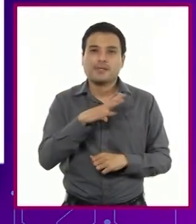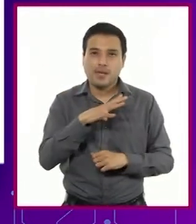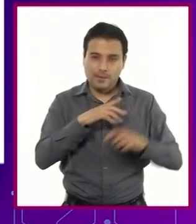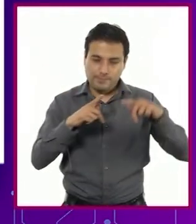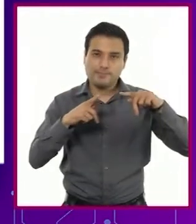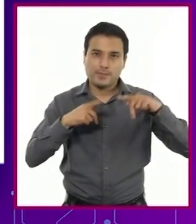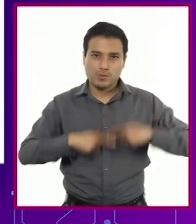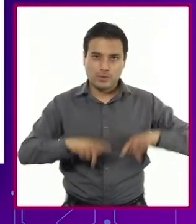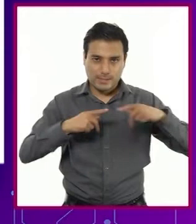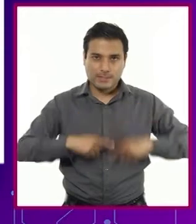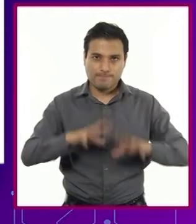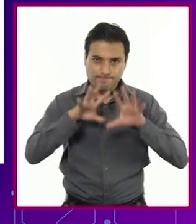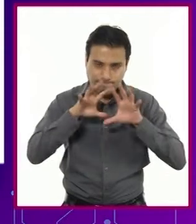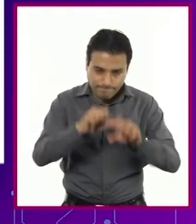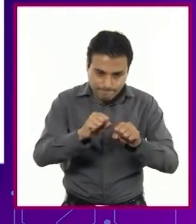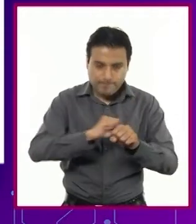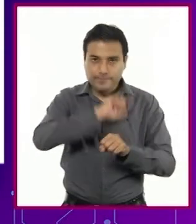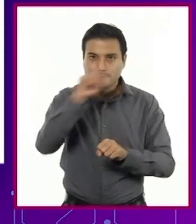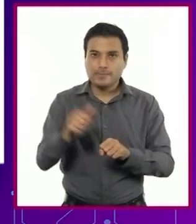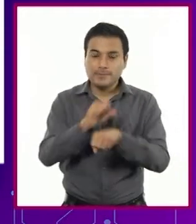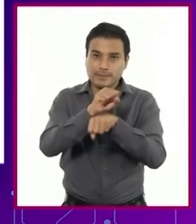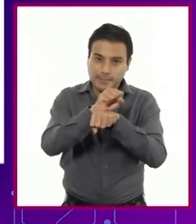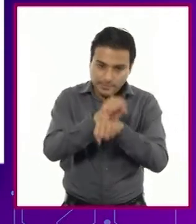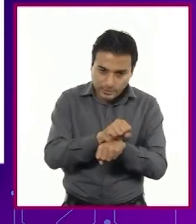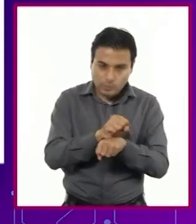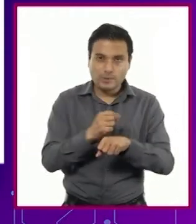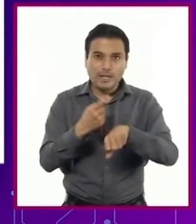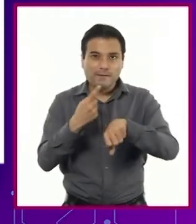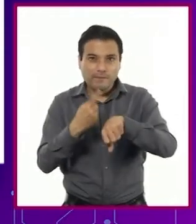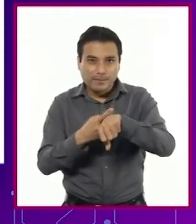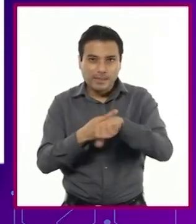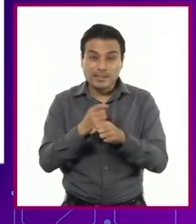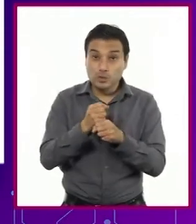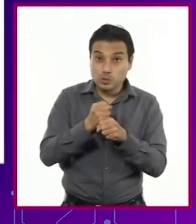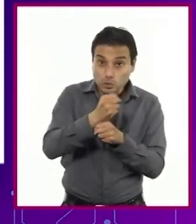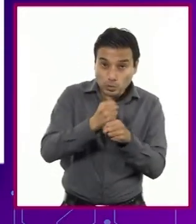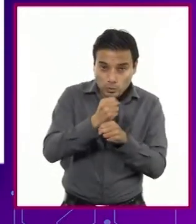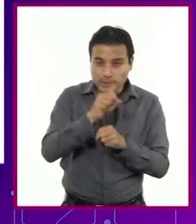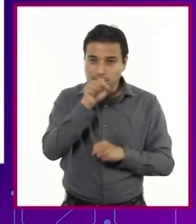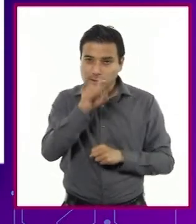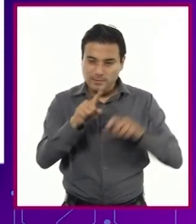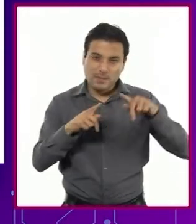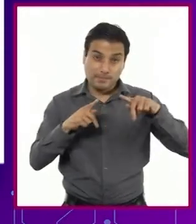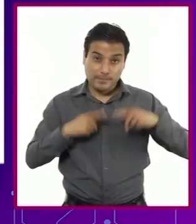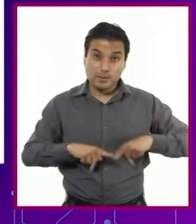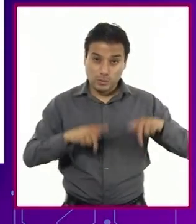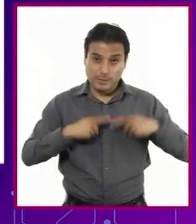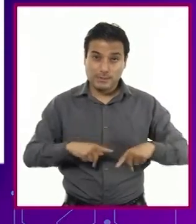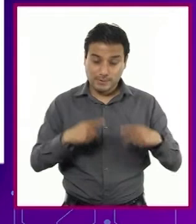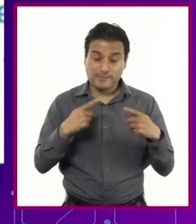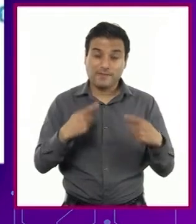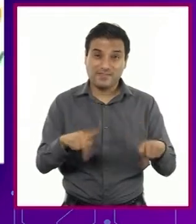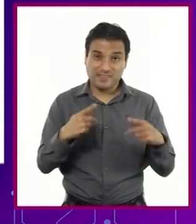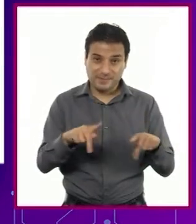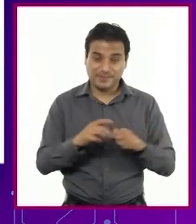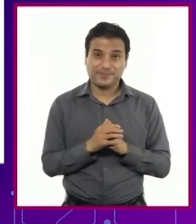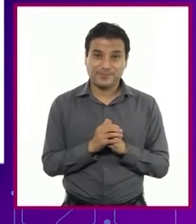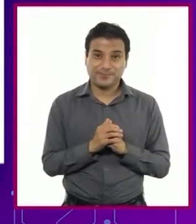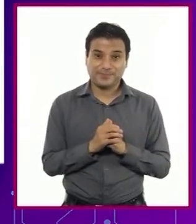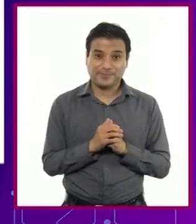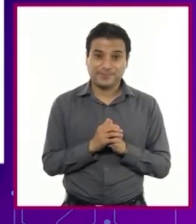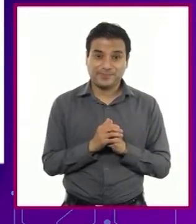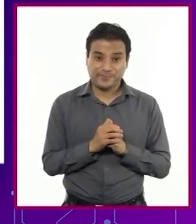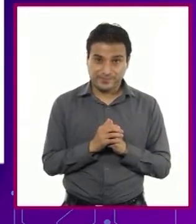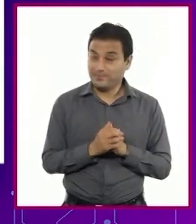ilegales, esclavitud, enfermedades, torturas y tráfico de personas. La UNICEF, por